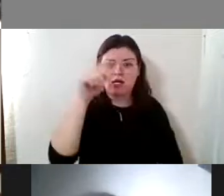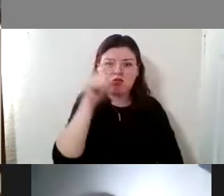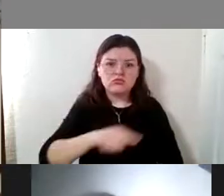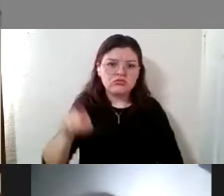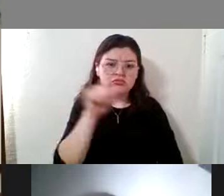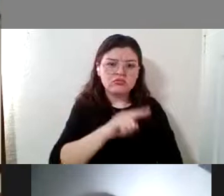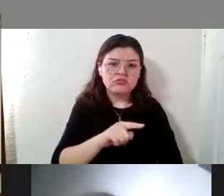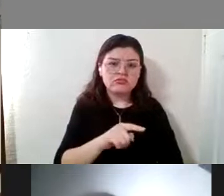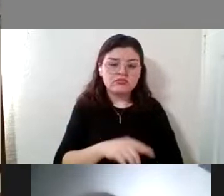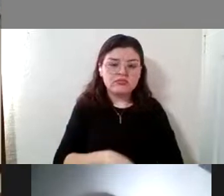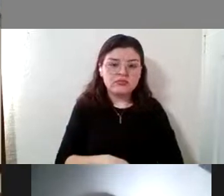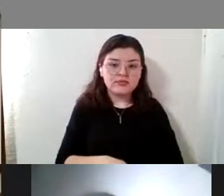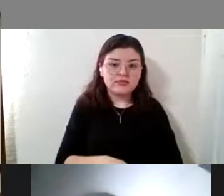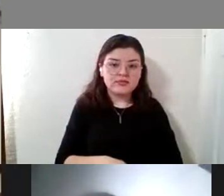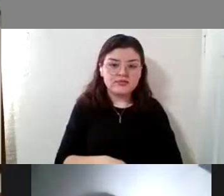Aquí se los pongo.